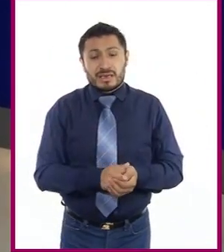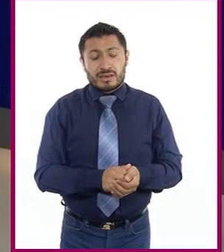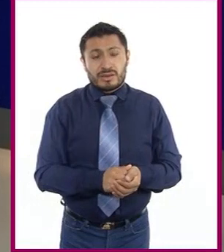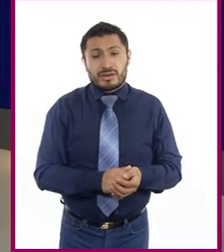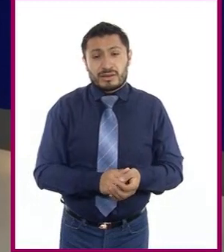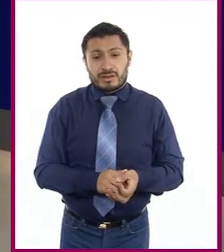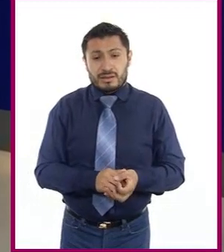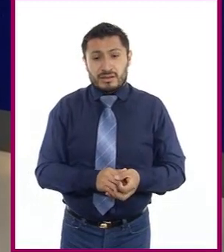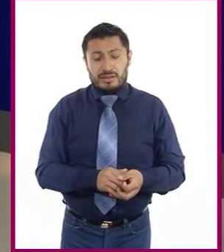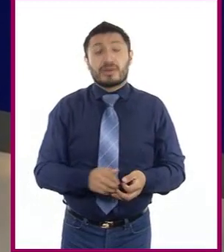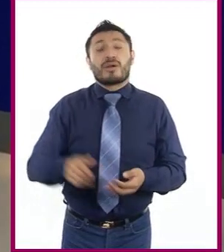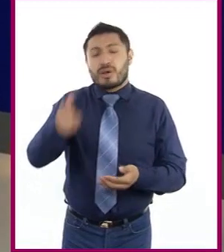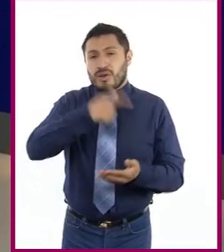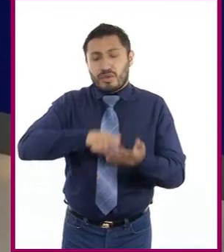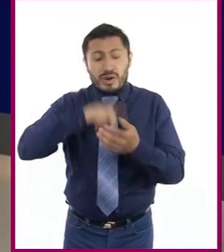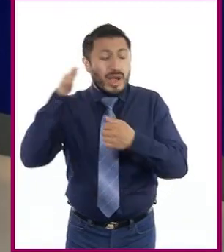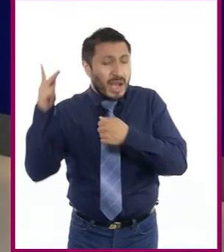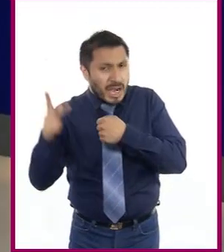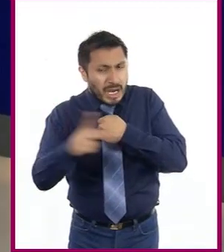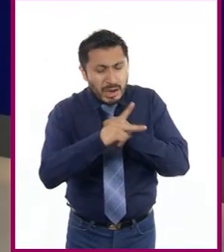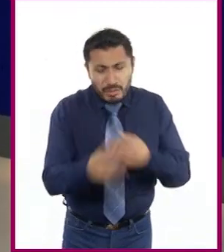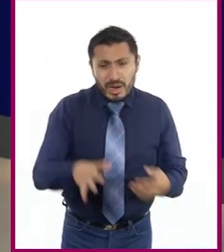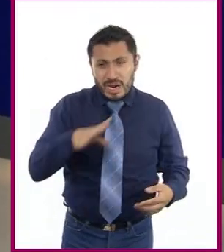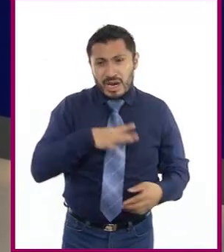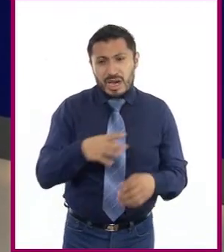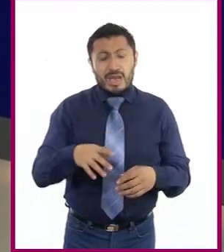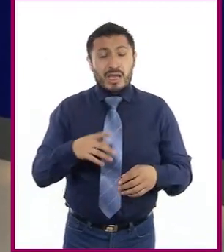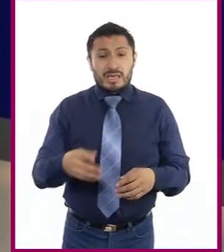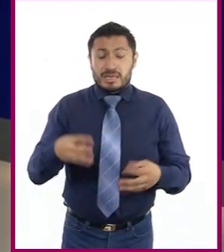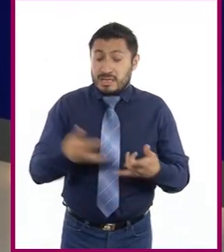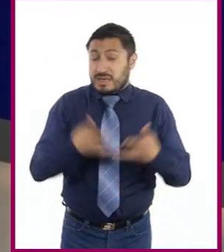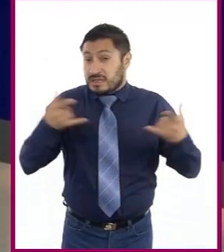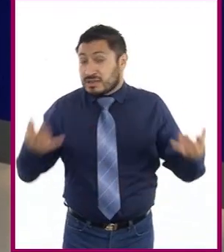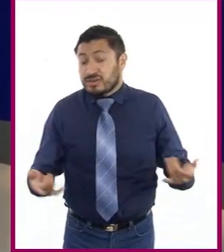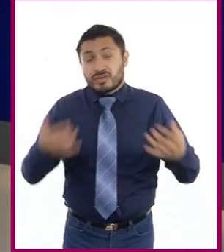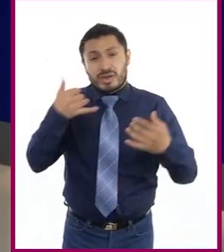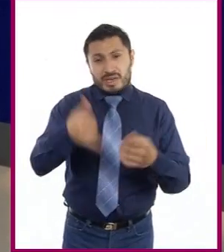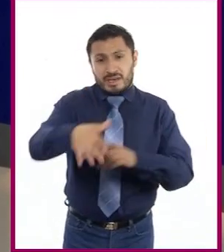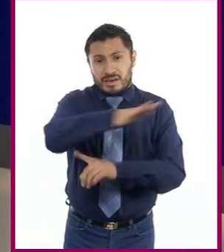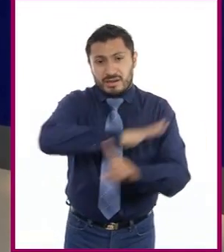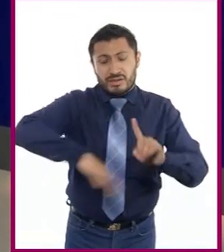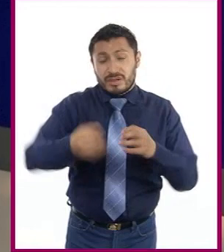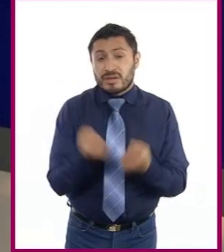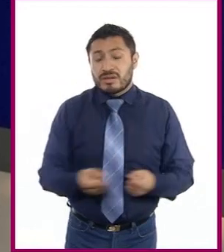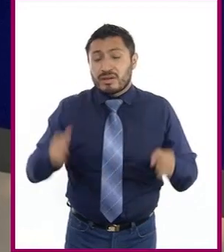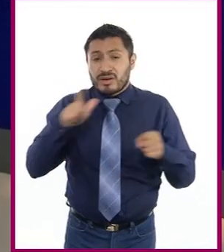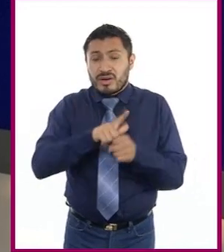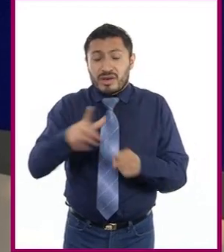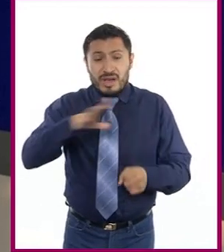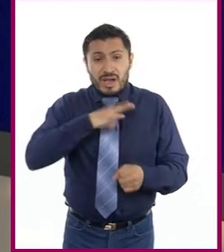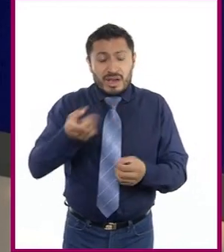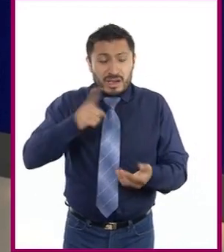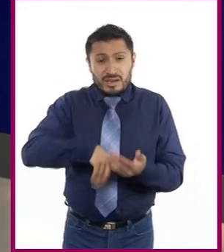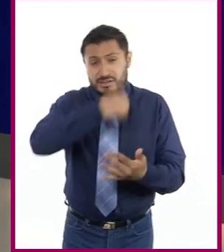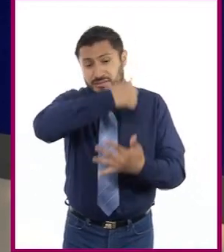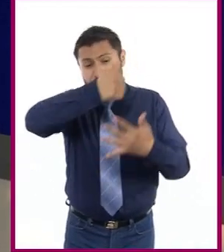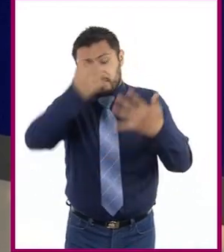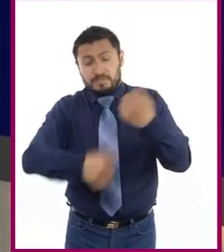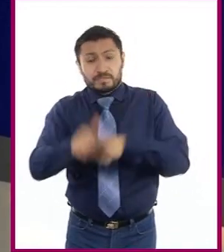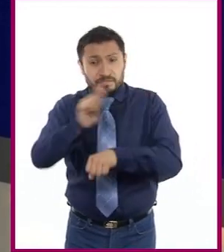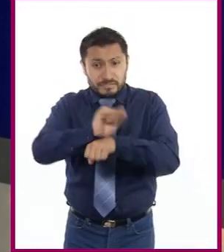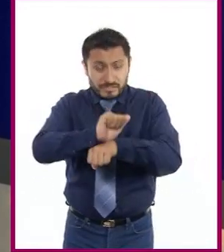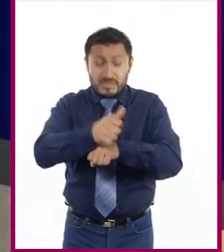Dinamarca, donde se desarrolla la mayor parte de la trama, y las circunstancias sociales que se reflejan a través de sus personajes y